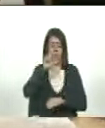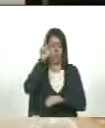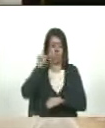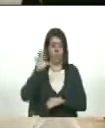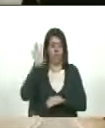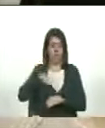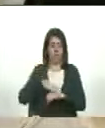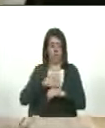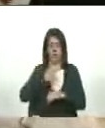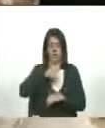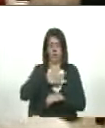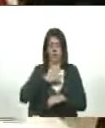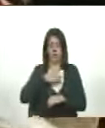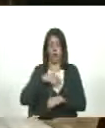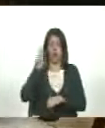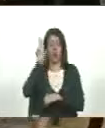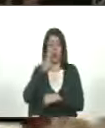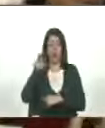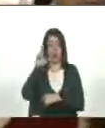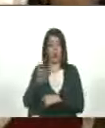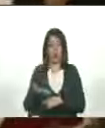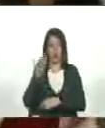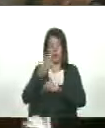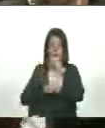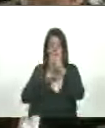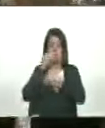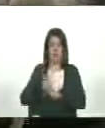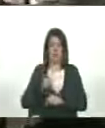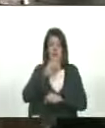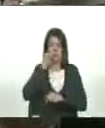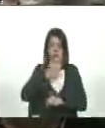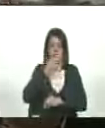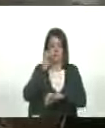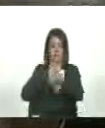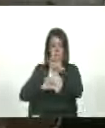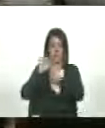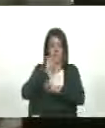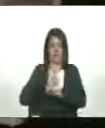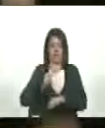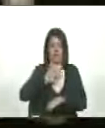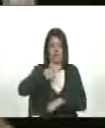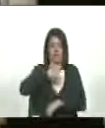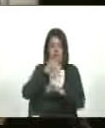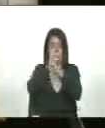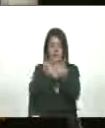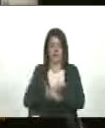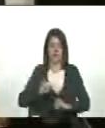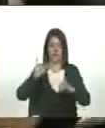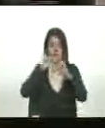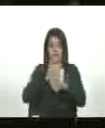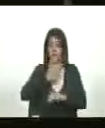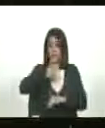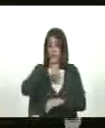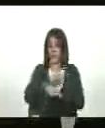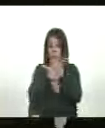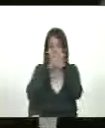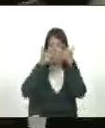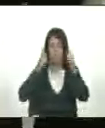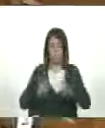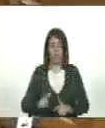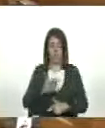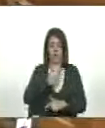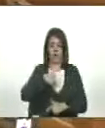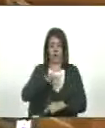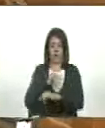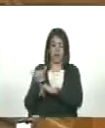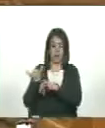Esequiba. Nos sentimos útiles por haber reafirmado y defendido nuestra independencia, nuestra libertad,